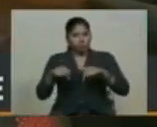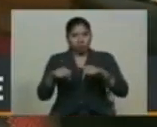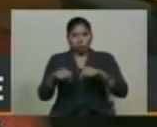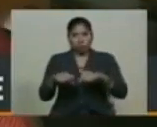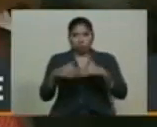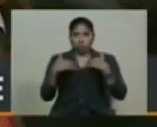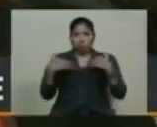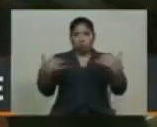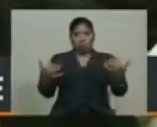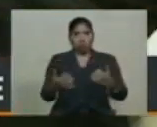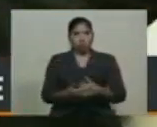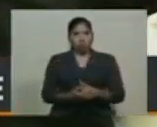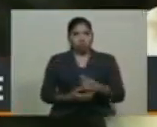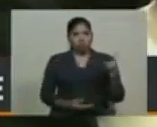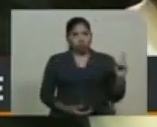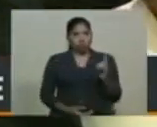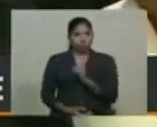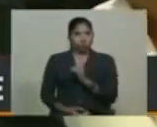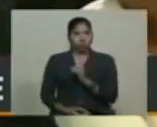donde hoy nos encontramos.